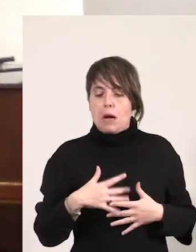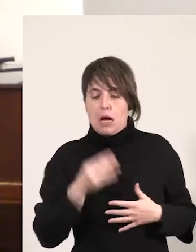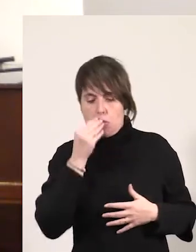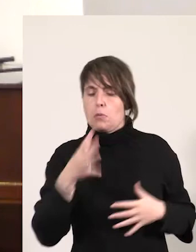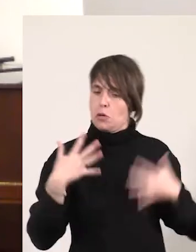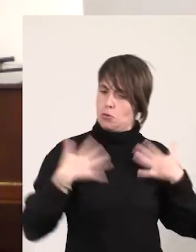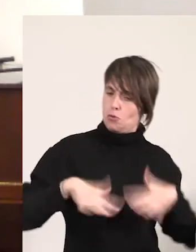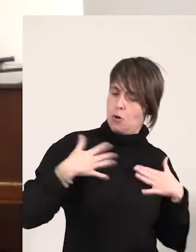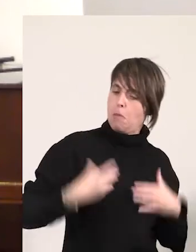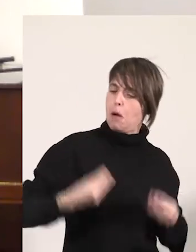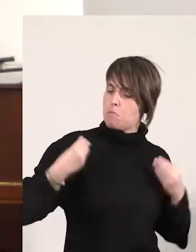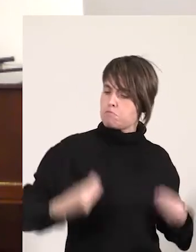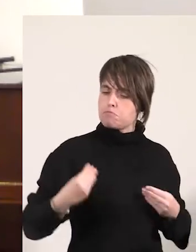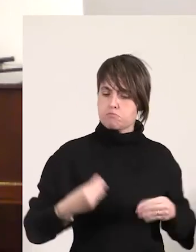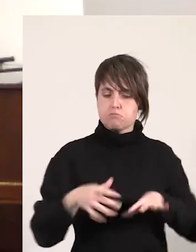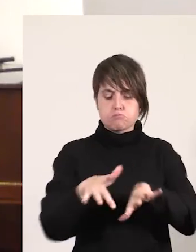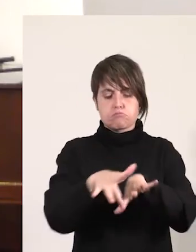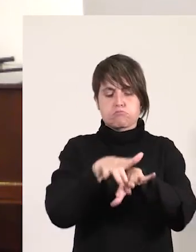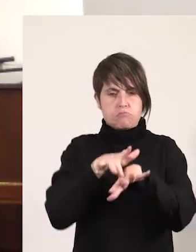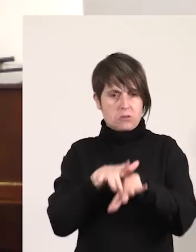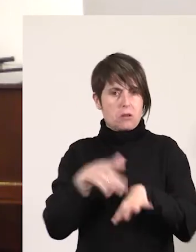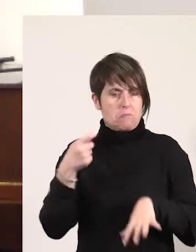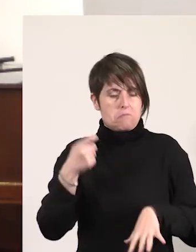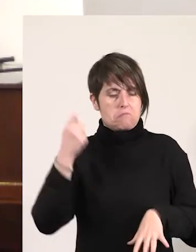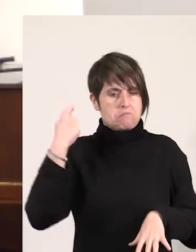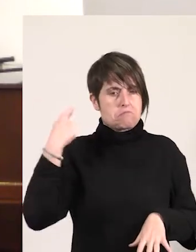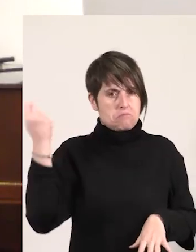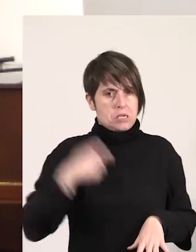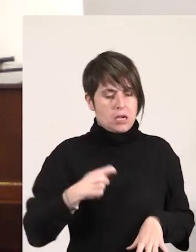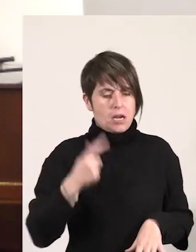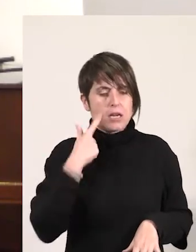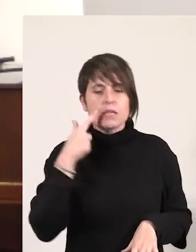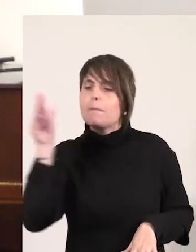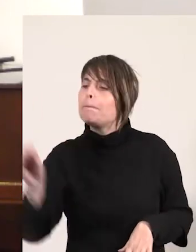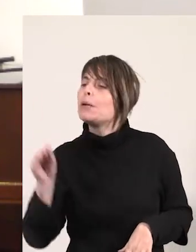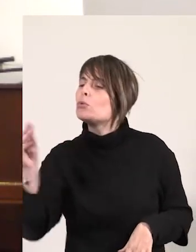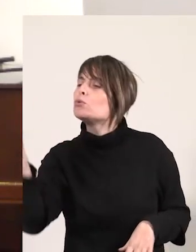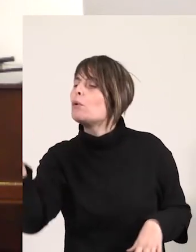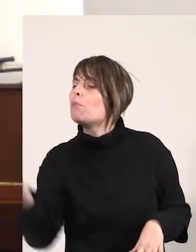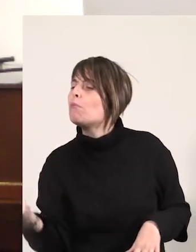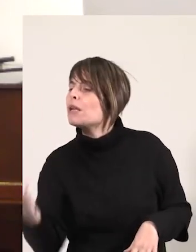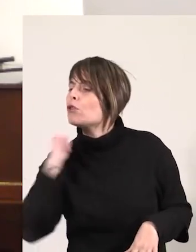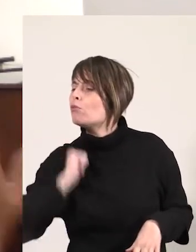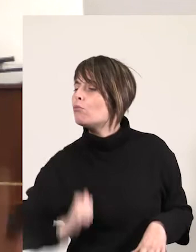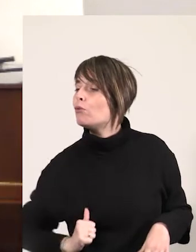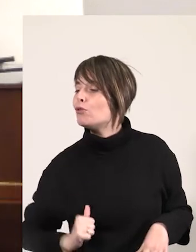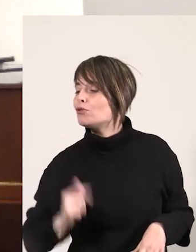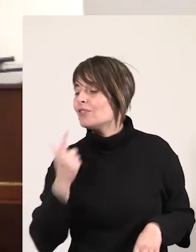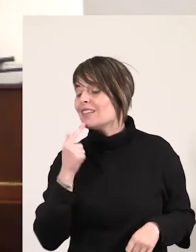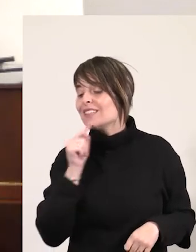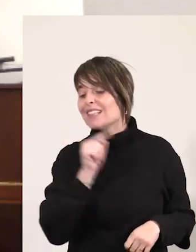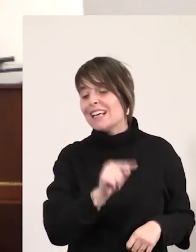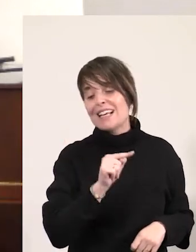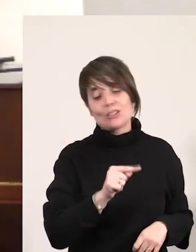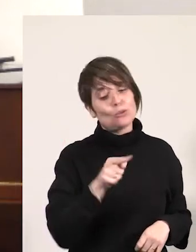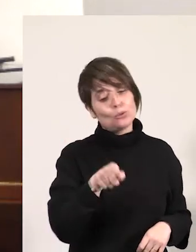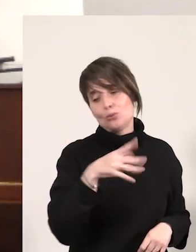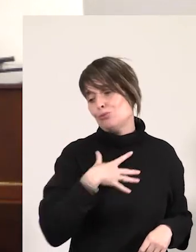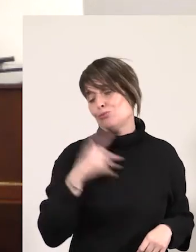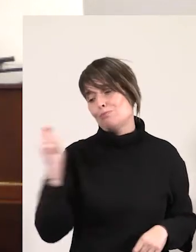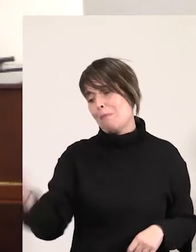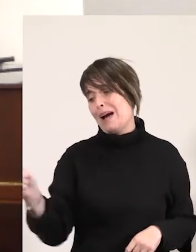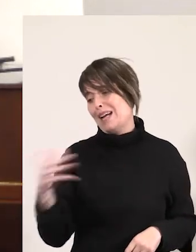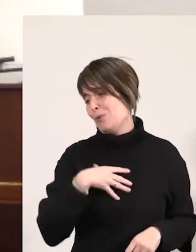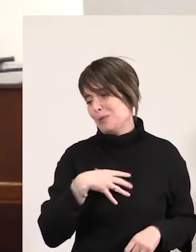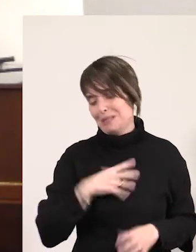es que fuera vestida de cutrecilla para que no la reconocieran, que iba con sus sandalias Donna Karan, vestida de marca, y ella preguntó por un precio de un bolso y